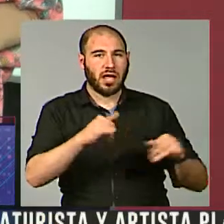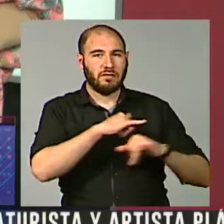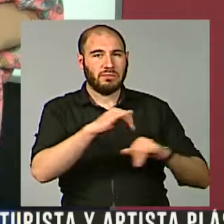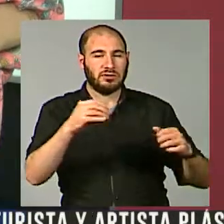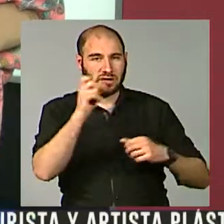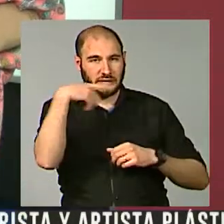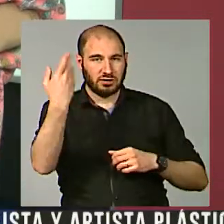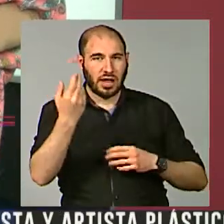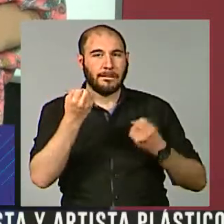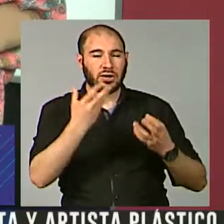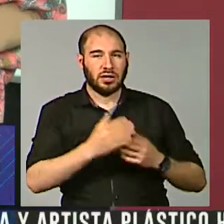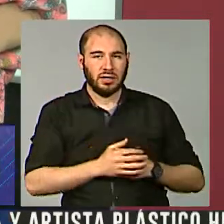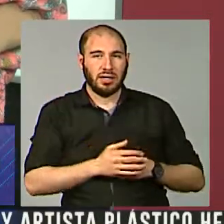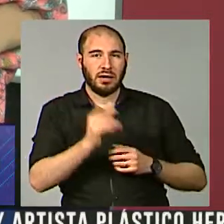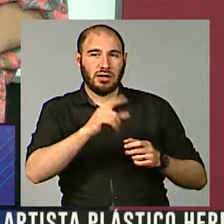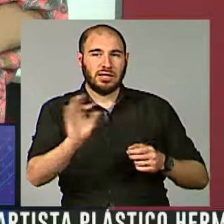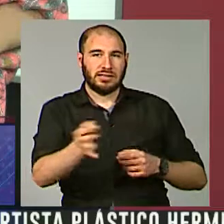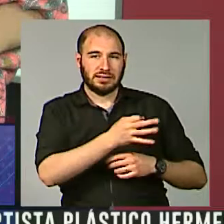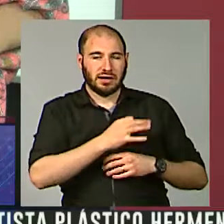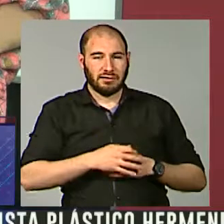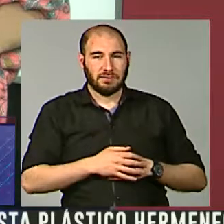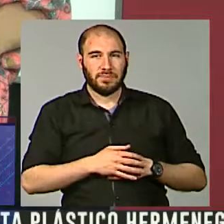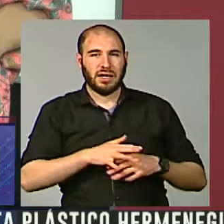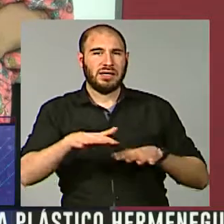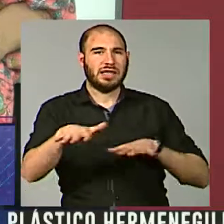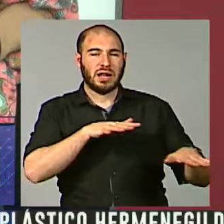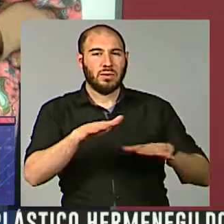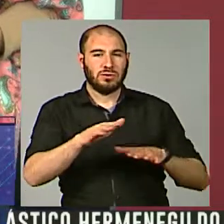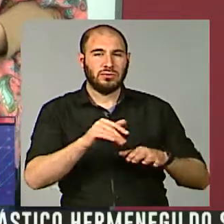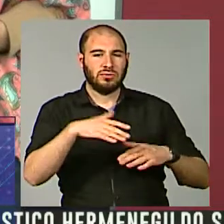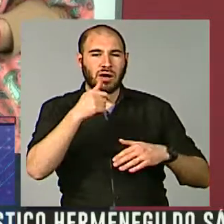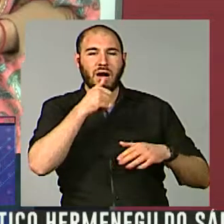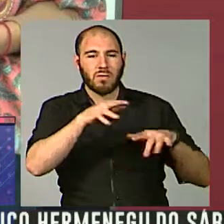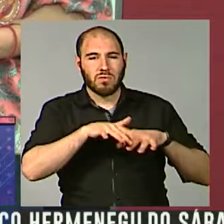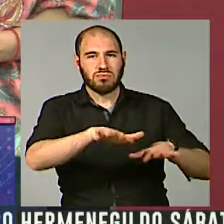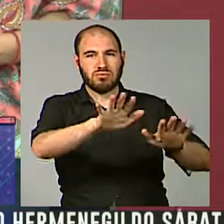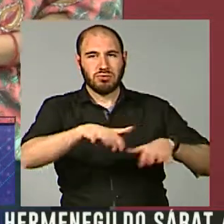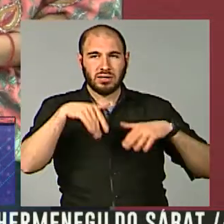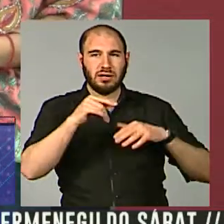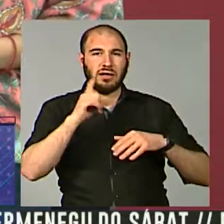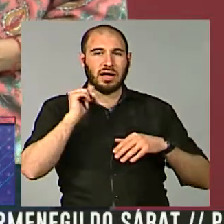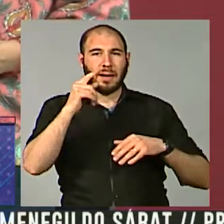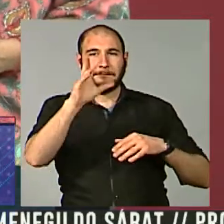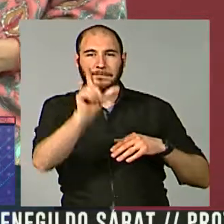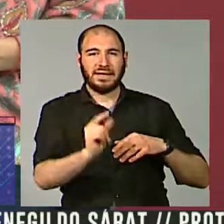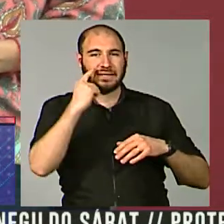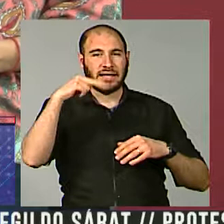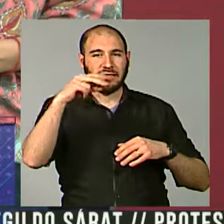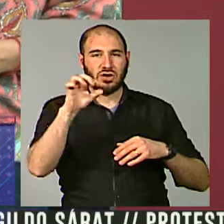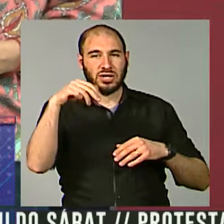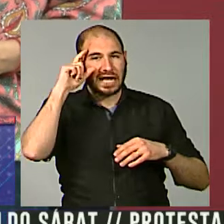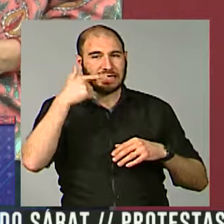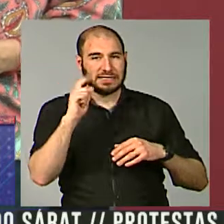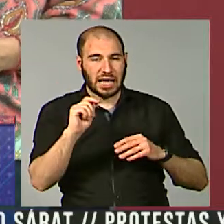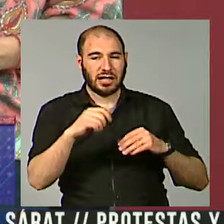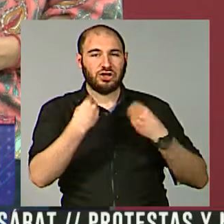información internacional porque ya todo el mundo sabe del terremoto y tsunami que padeció en estos días Indonesia, en donde son